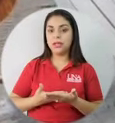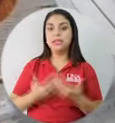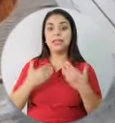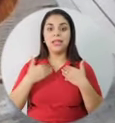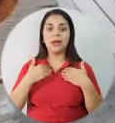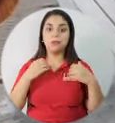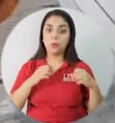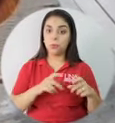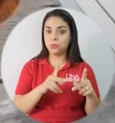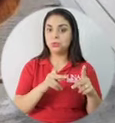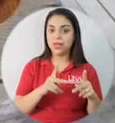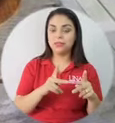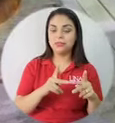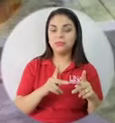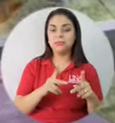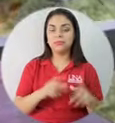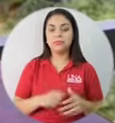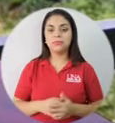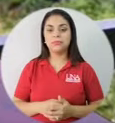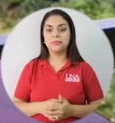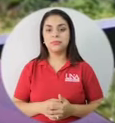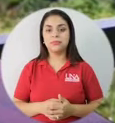buena, teníamos oportunidad